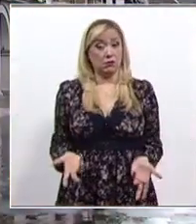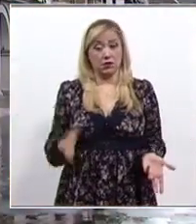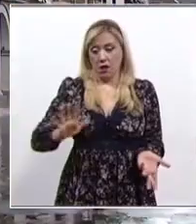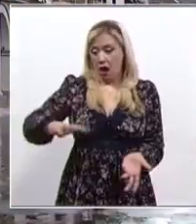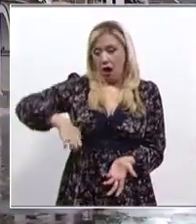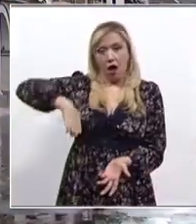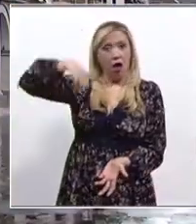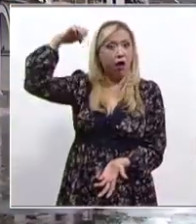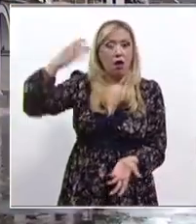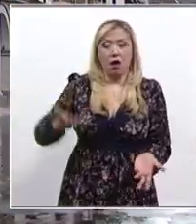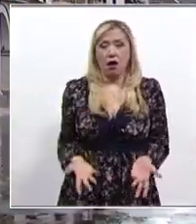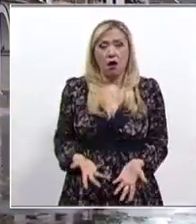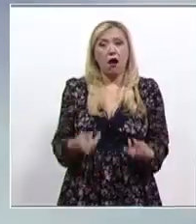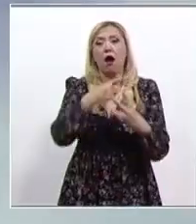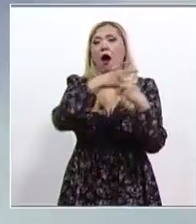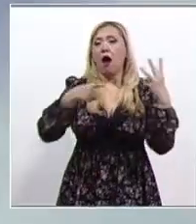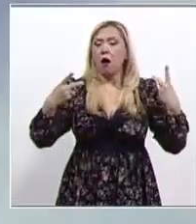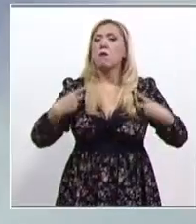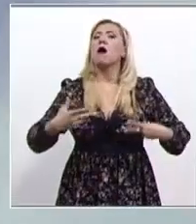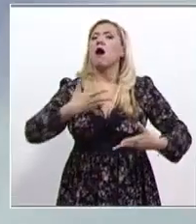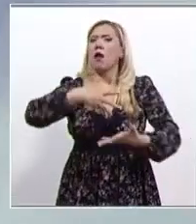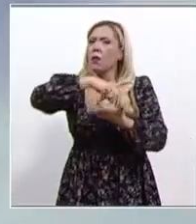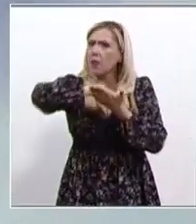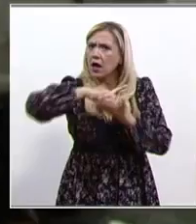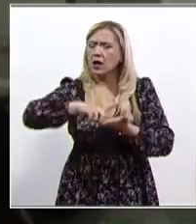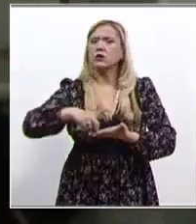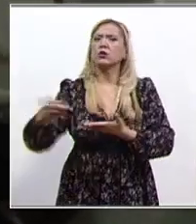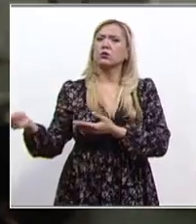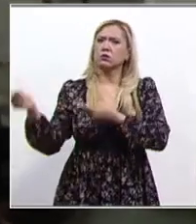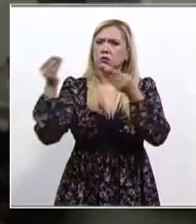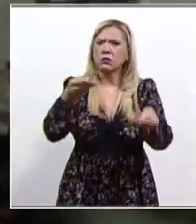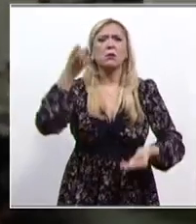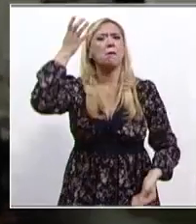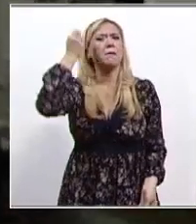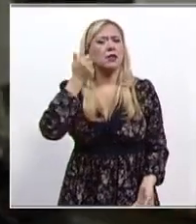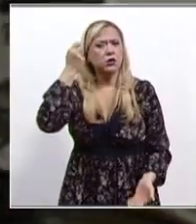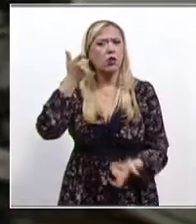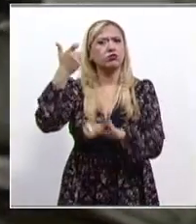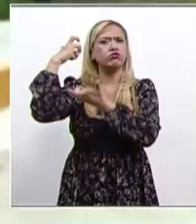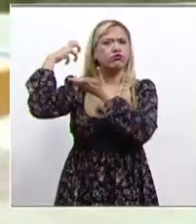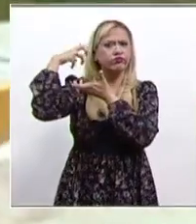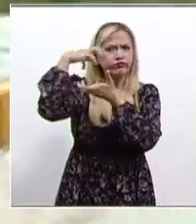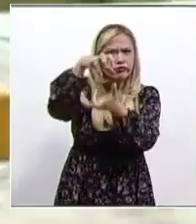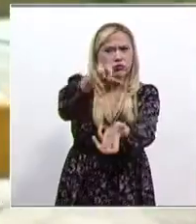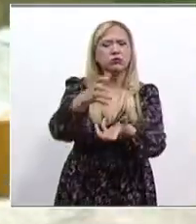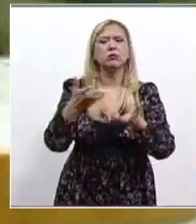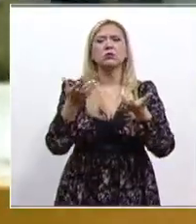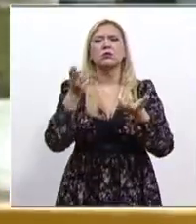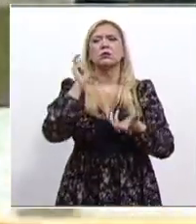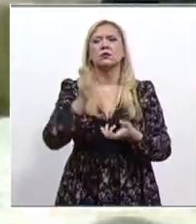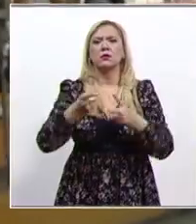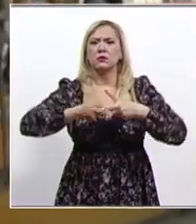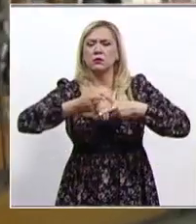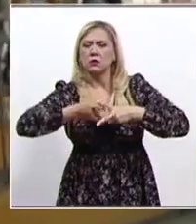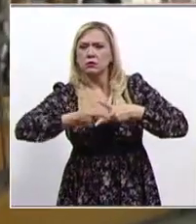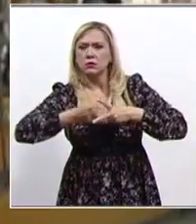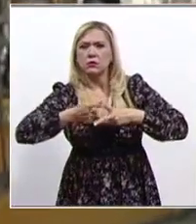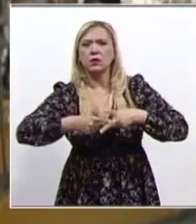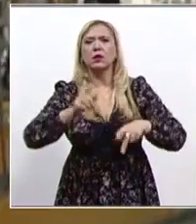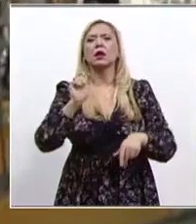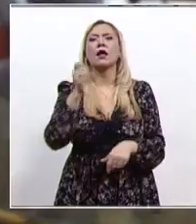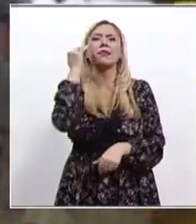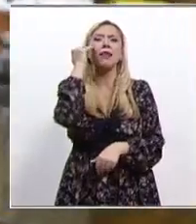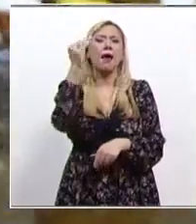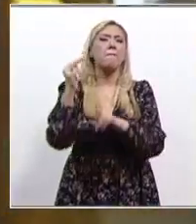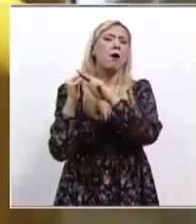edad, los 3 trabajadores tienen derecho a acceder a las prestaciones en especie y económicas equivalentes o superiores en calidad a